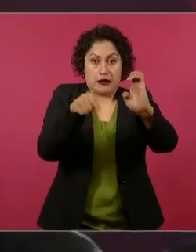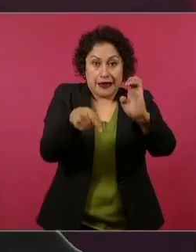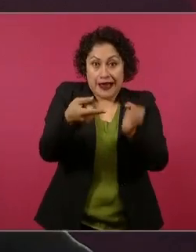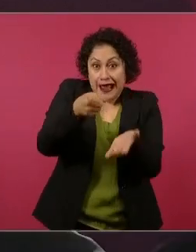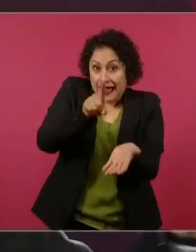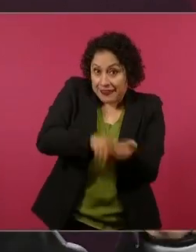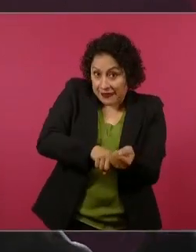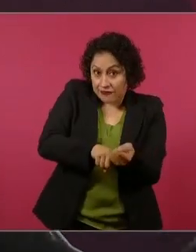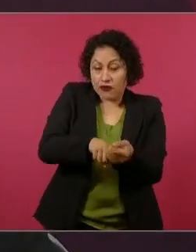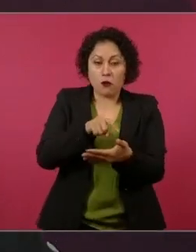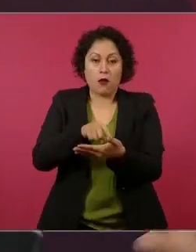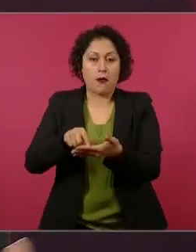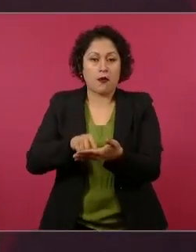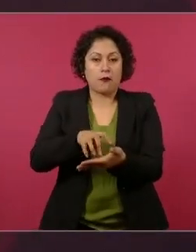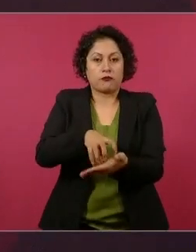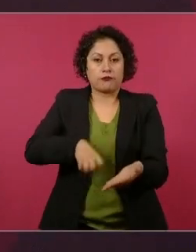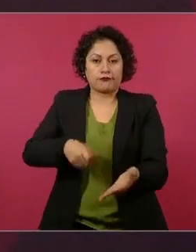comunicadas con internet,